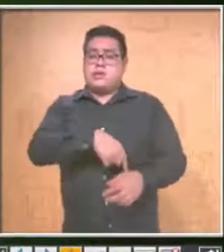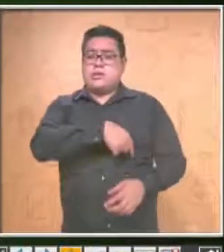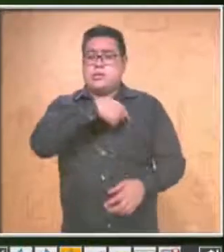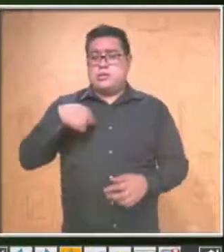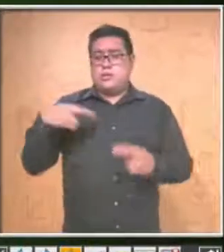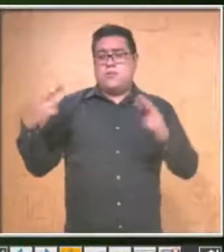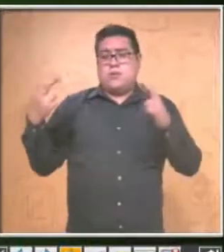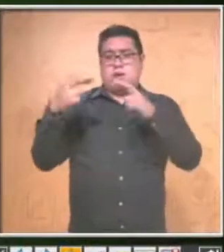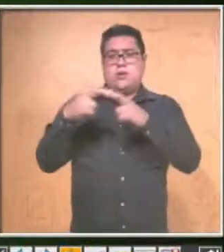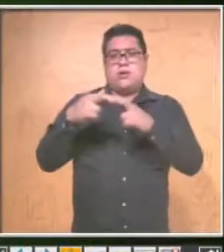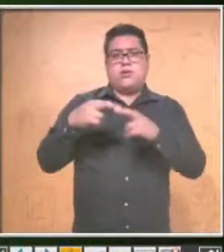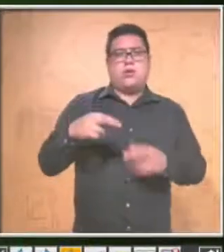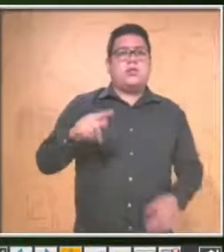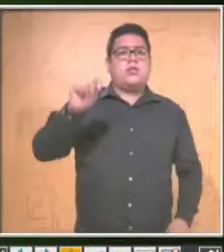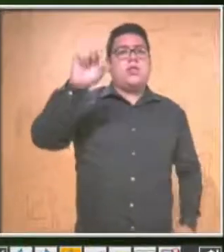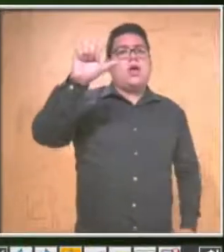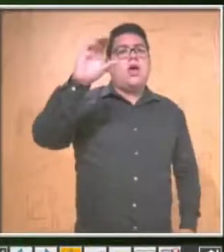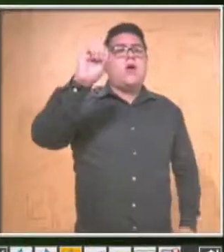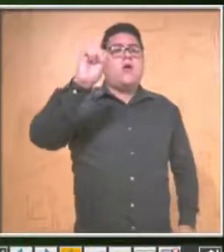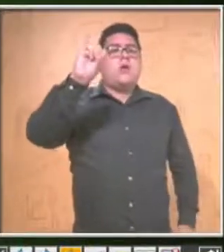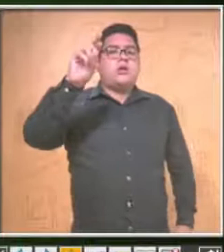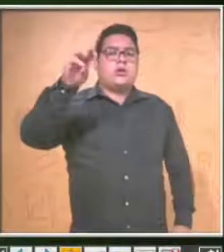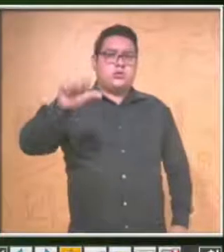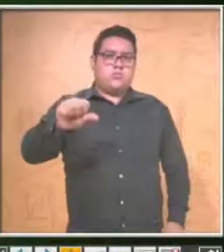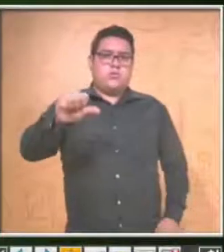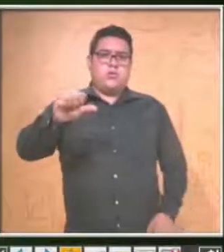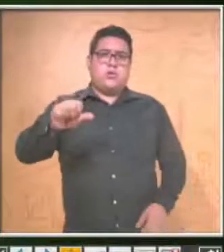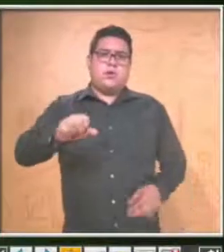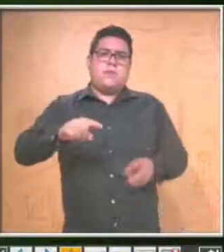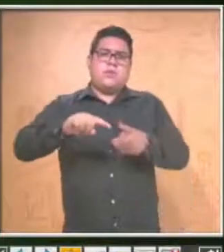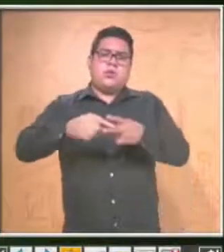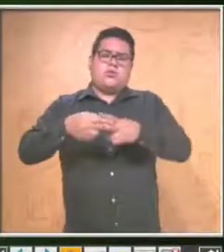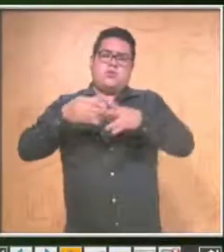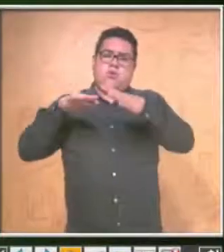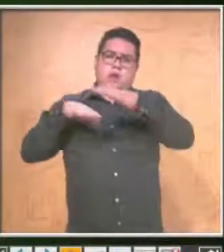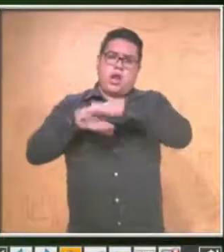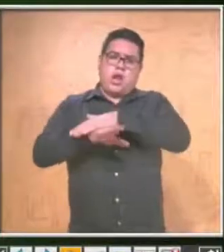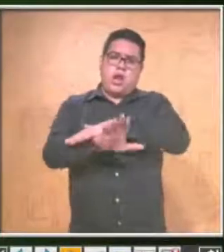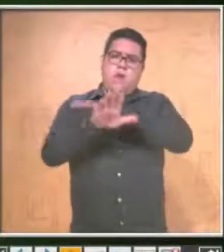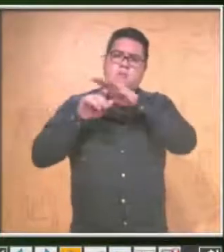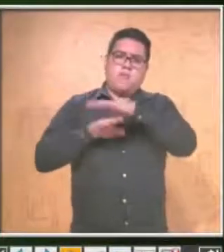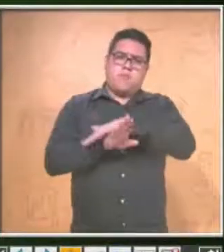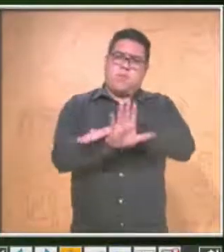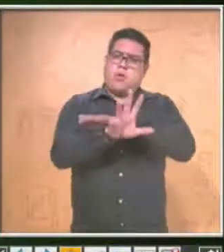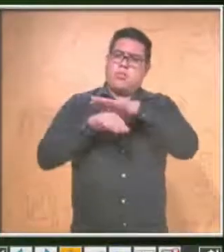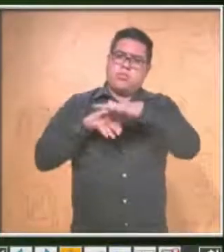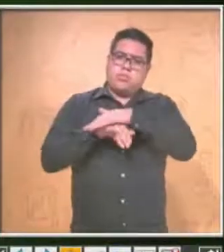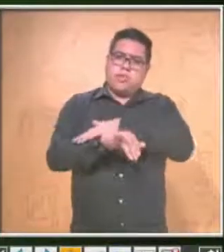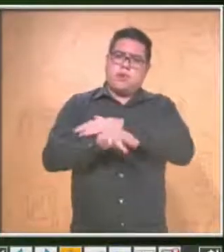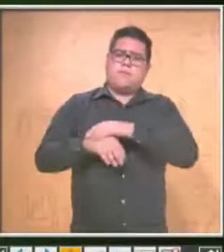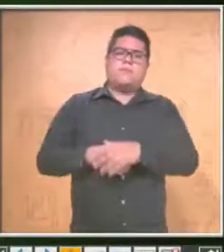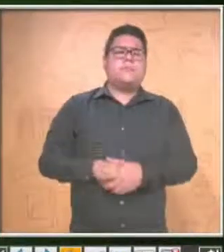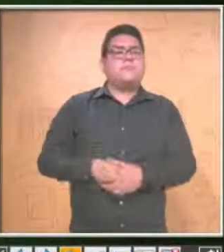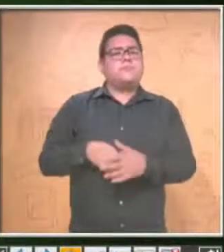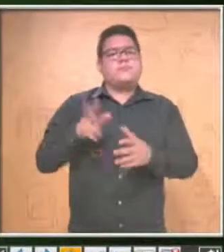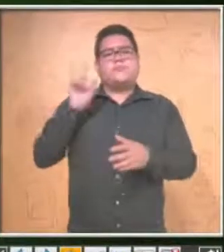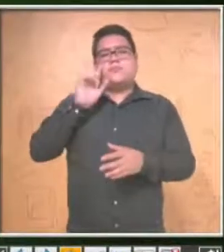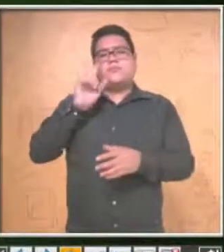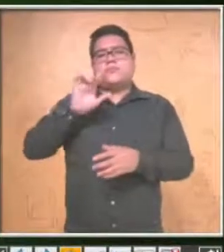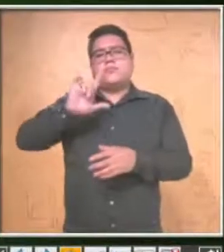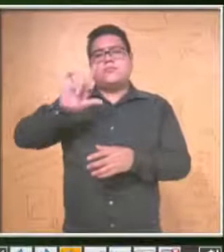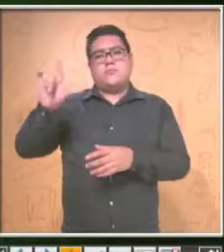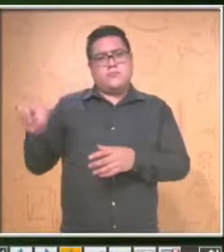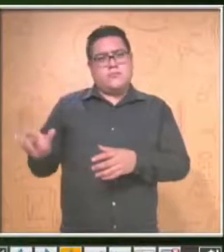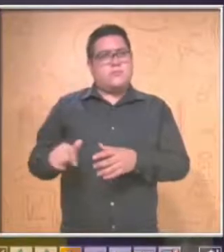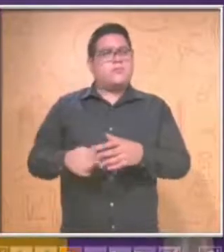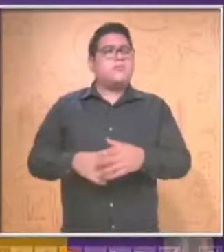épocas, y fueron los precursores de las imprentas. Vamos a ver más adelante a Johannes Gutenberg,